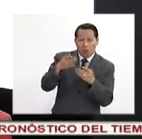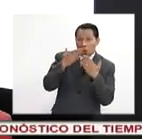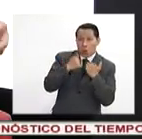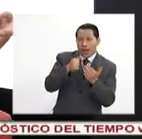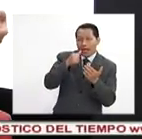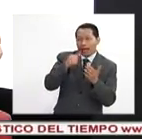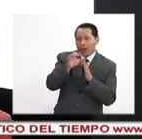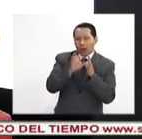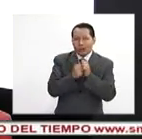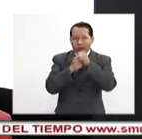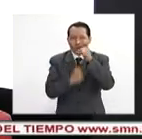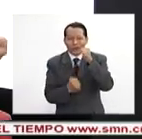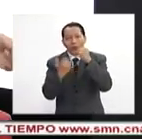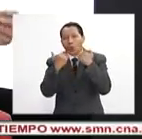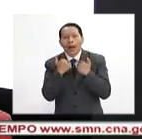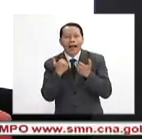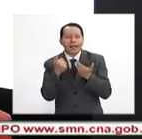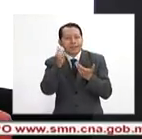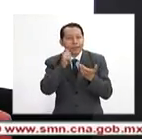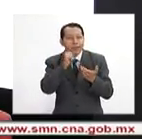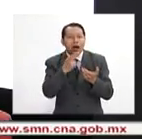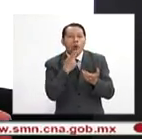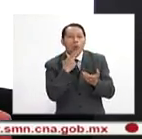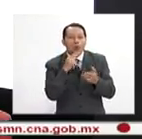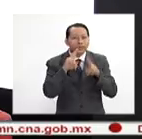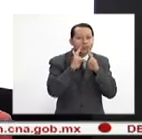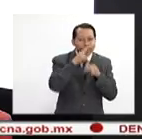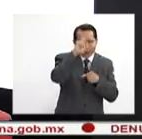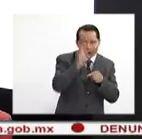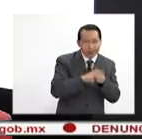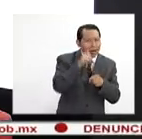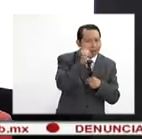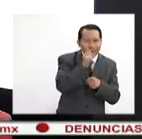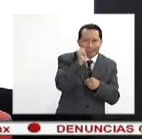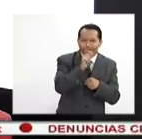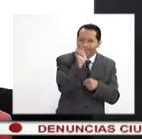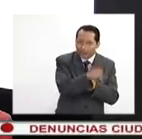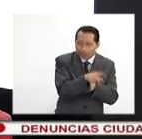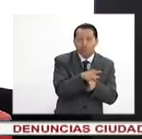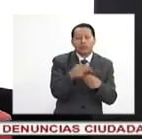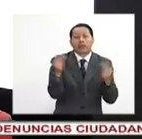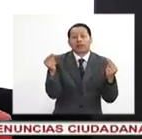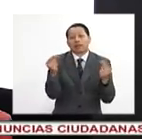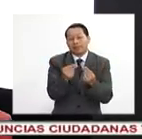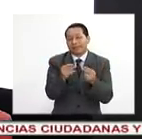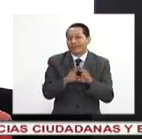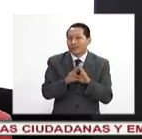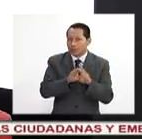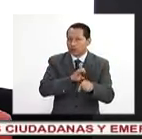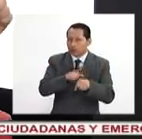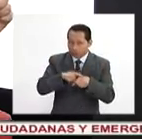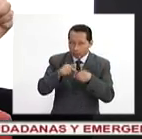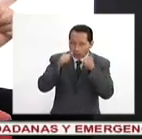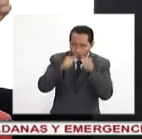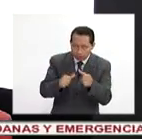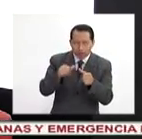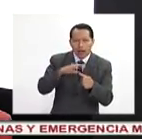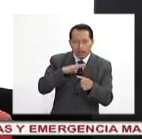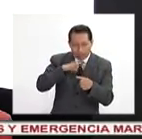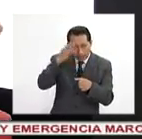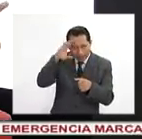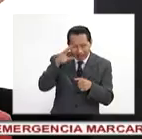tal y dependen de esta legislación. Entonces, creo que especialmente hay que poner atención a la situación en Irlanda del Norte, que es